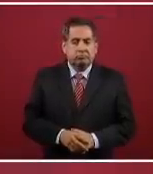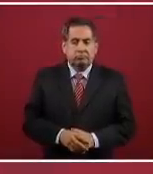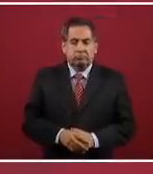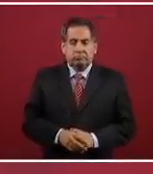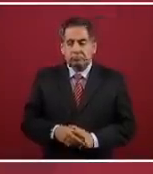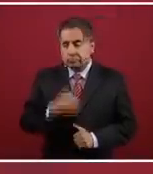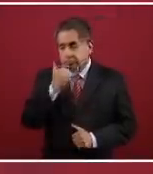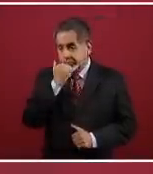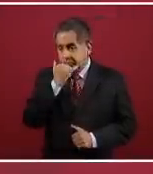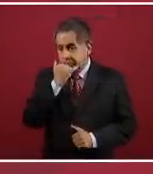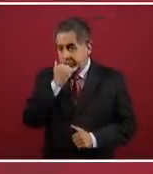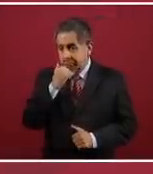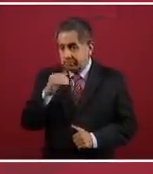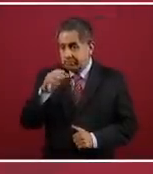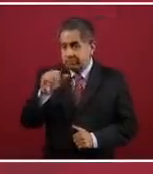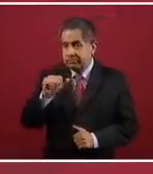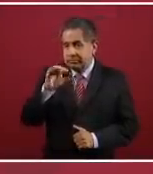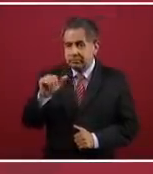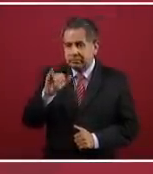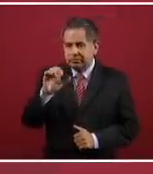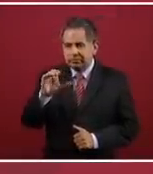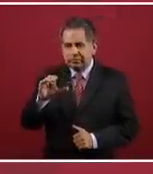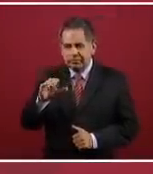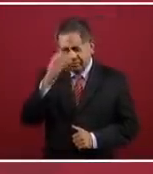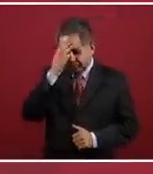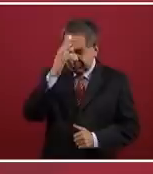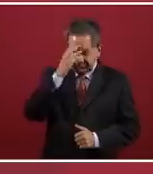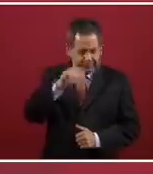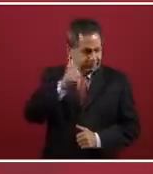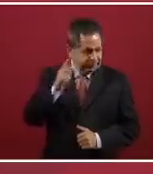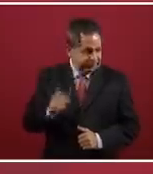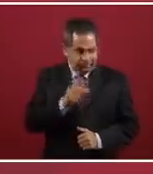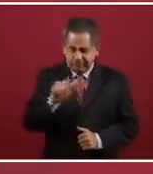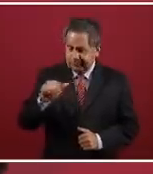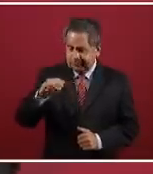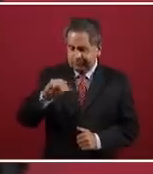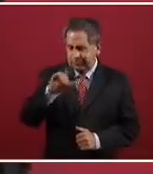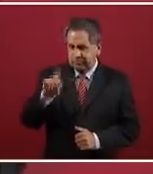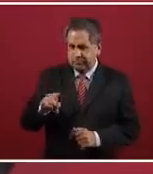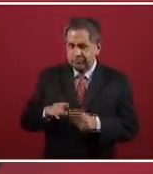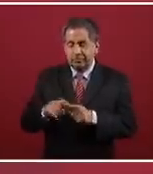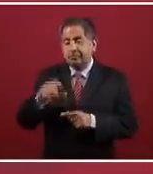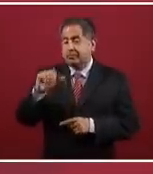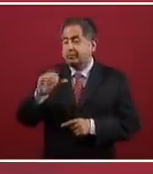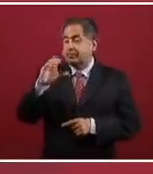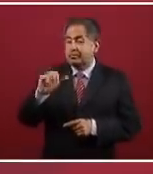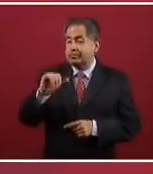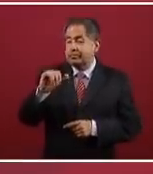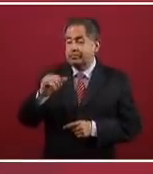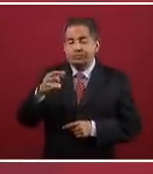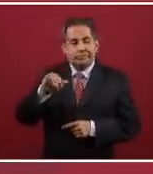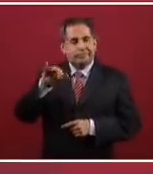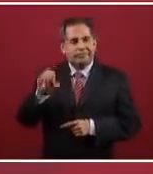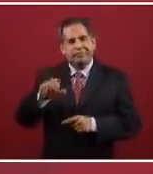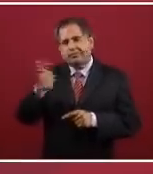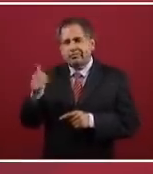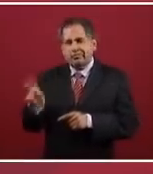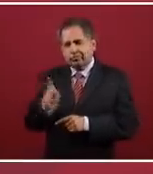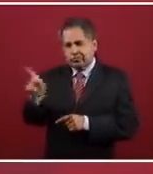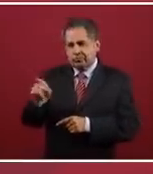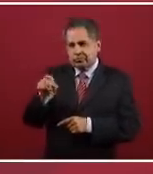Perdón, esa cajeta. Estoy hablando de Amozoc. A Cajete. Ahí